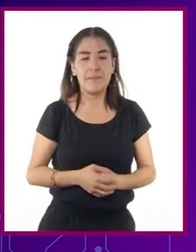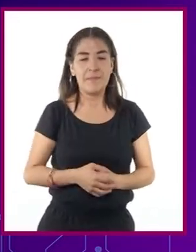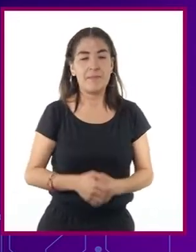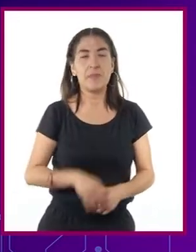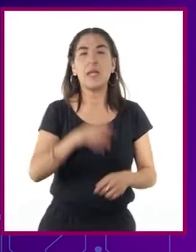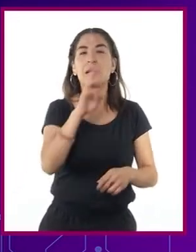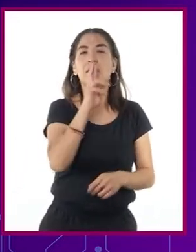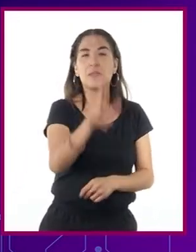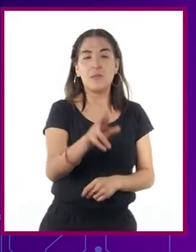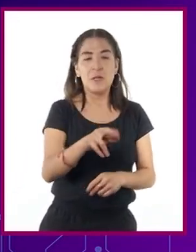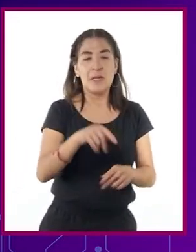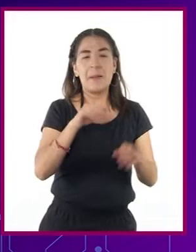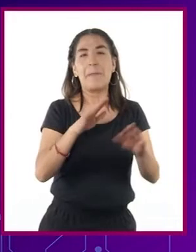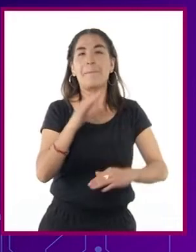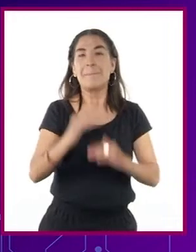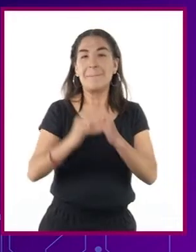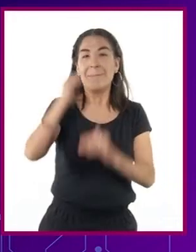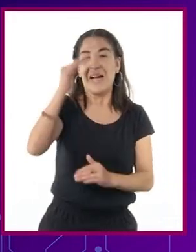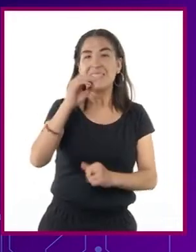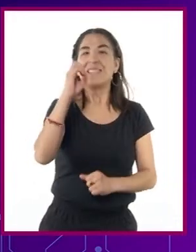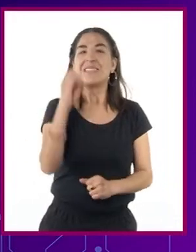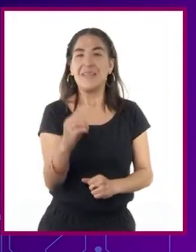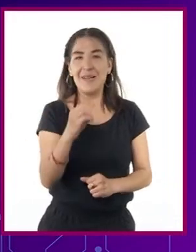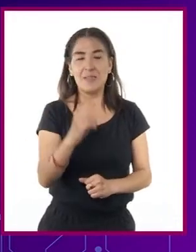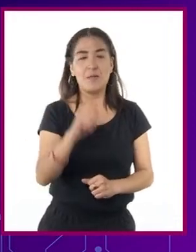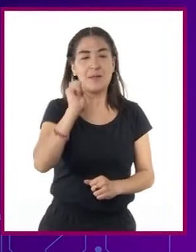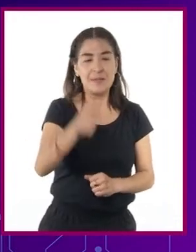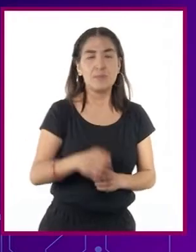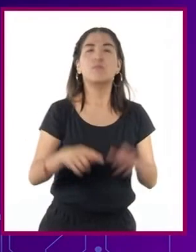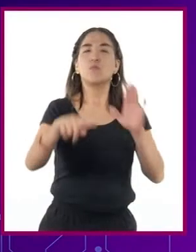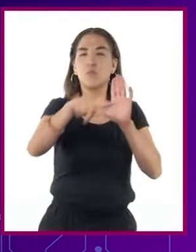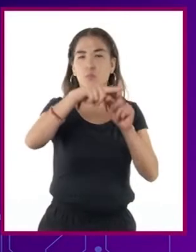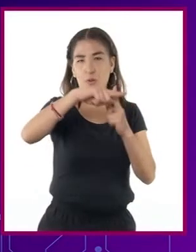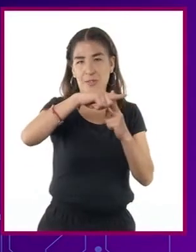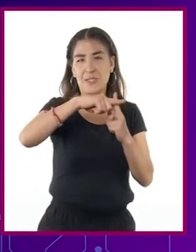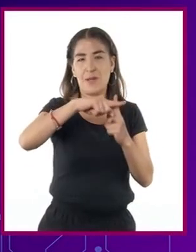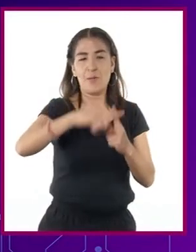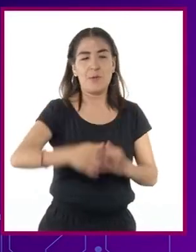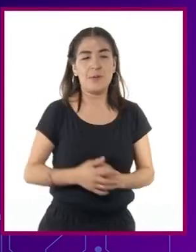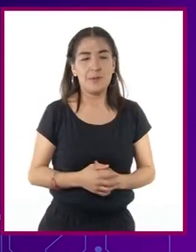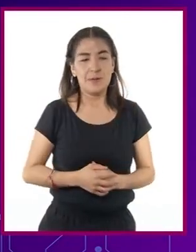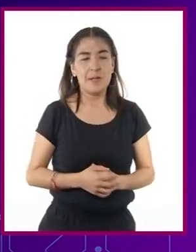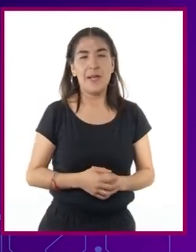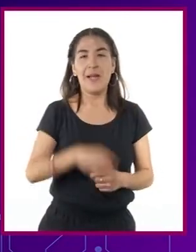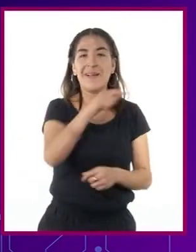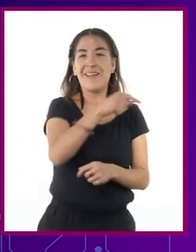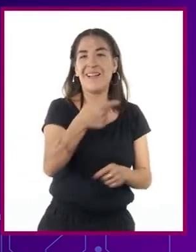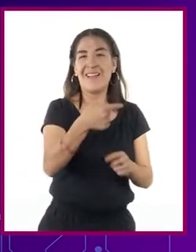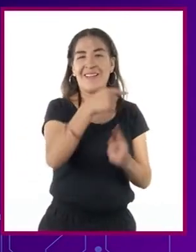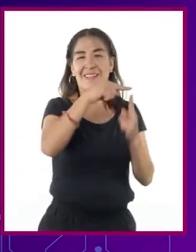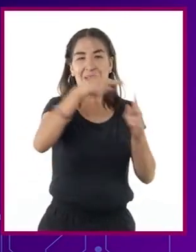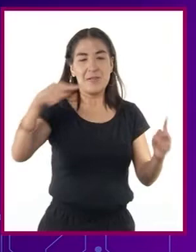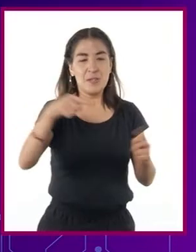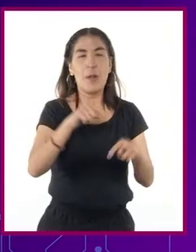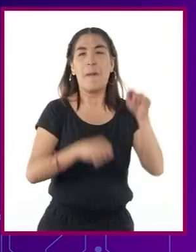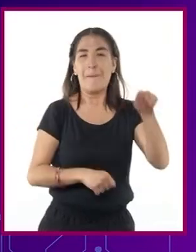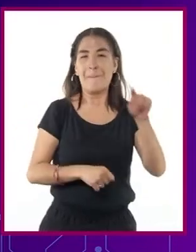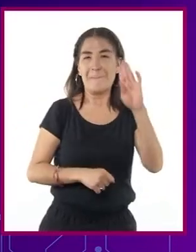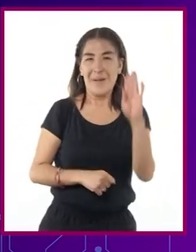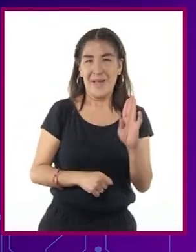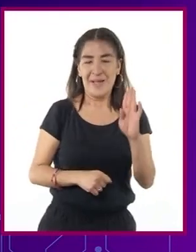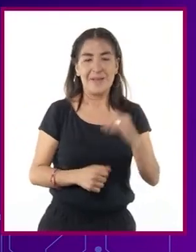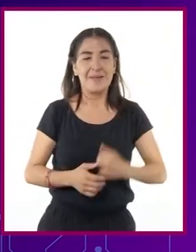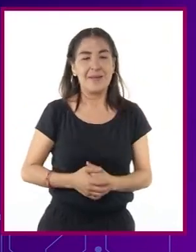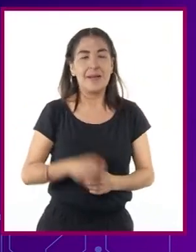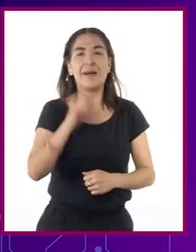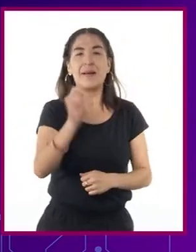del resultado un exponente mayor que 0, es decir, positivo. En la división del inciso B, el exponente de la